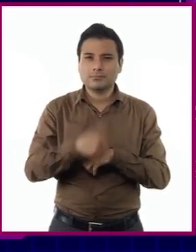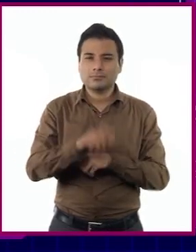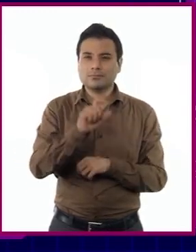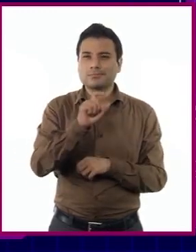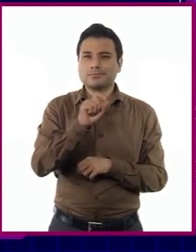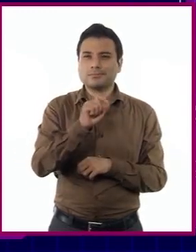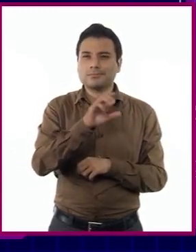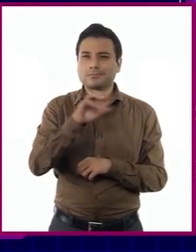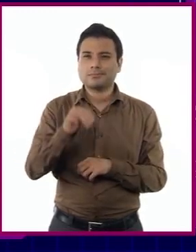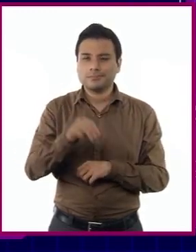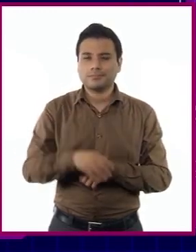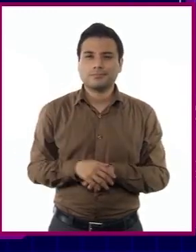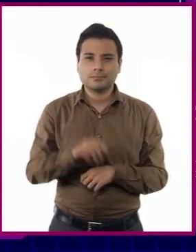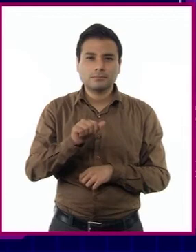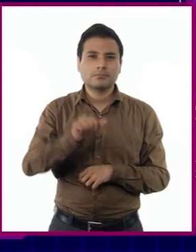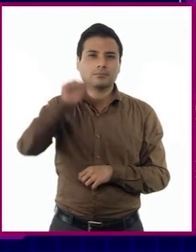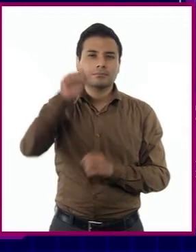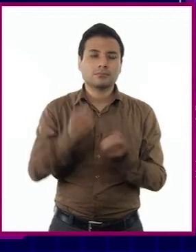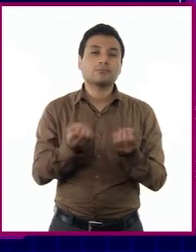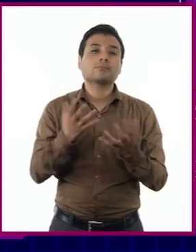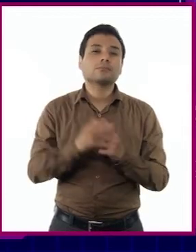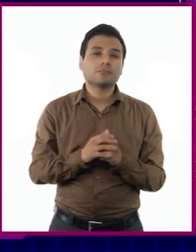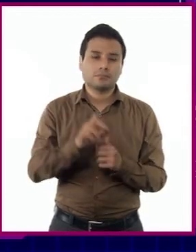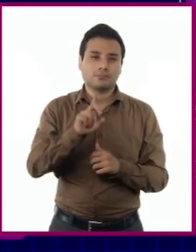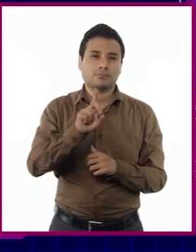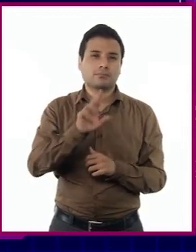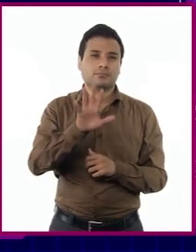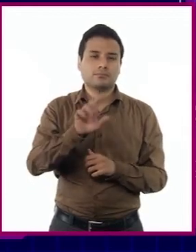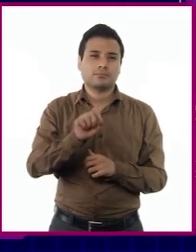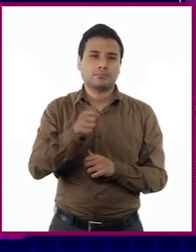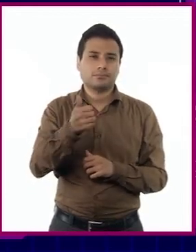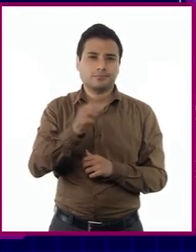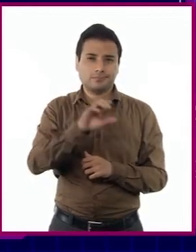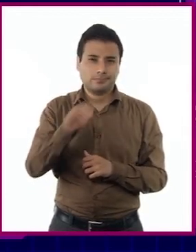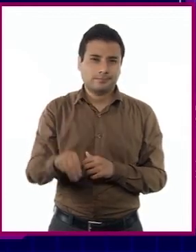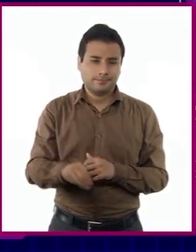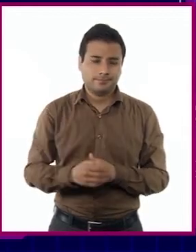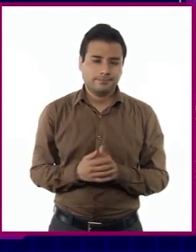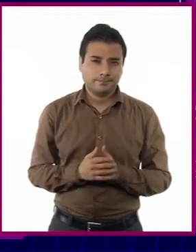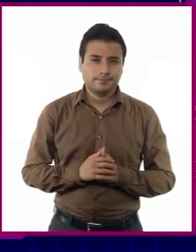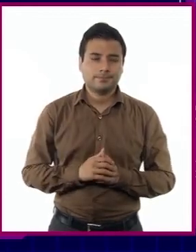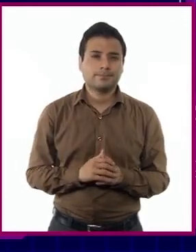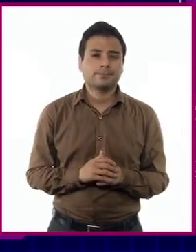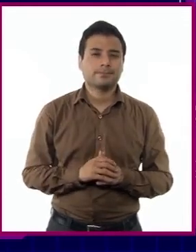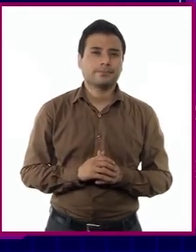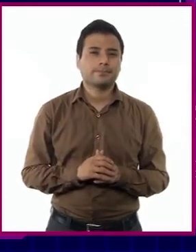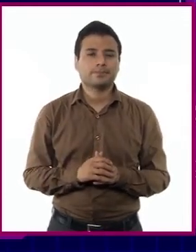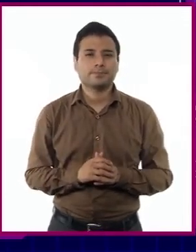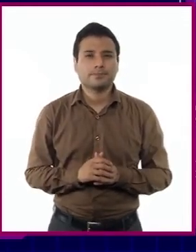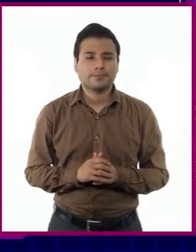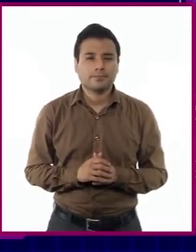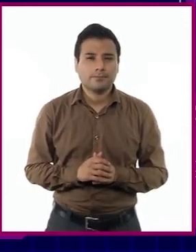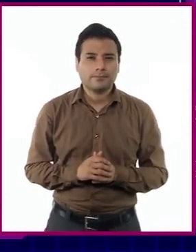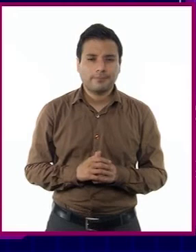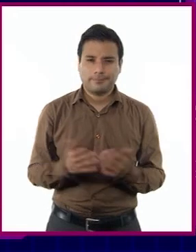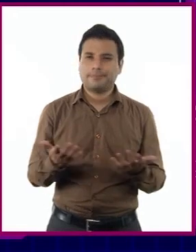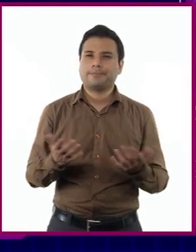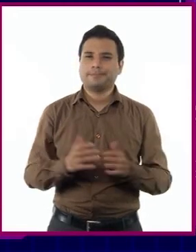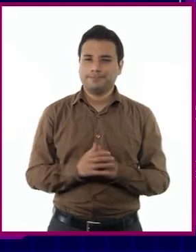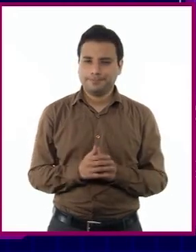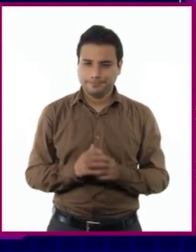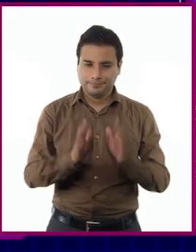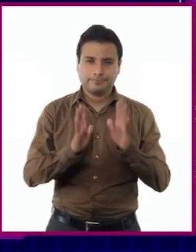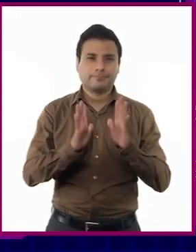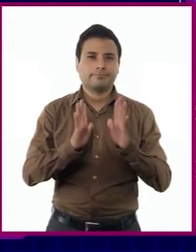y la altura mide 35 centímetros se tiene entonces la